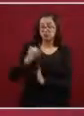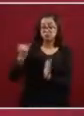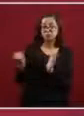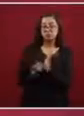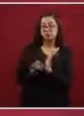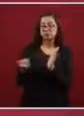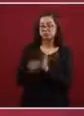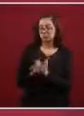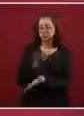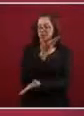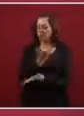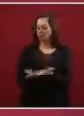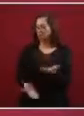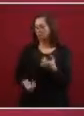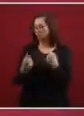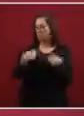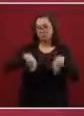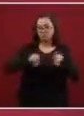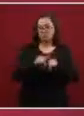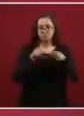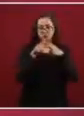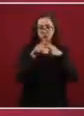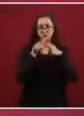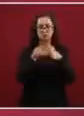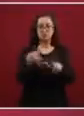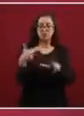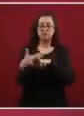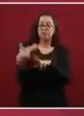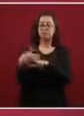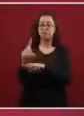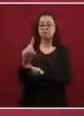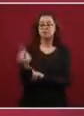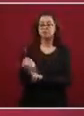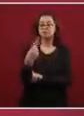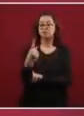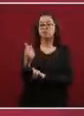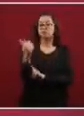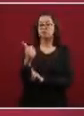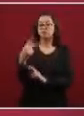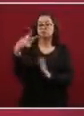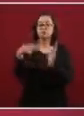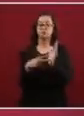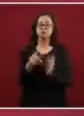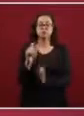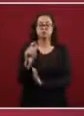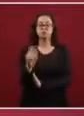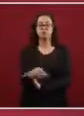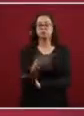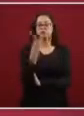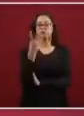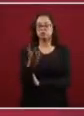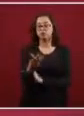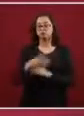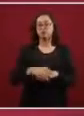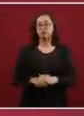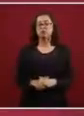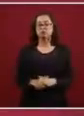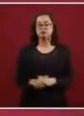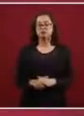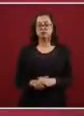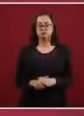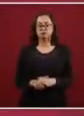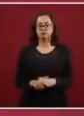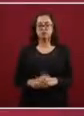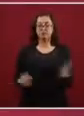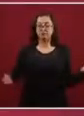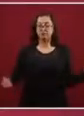año se mantiene y se mantiene hasta el 31 de agosto de 2024. El decreto todavía no está listo porque